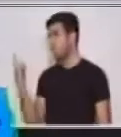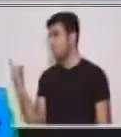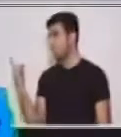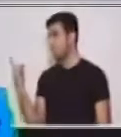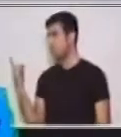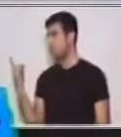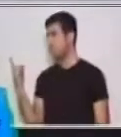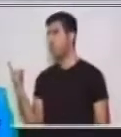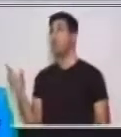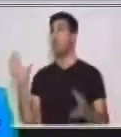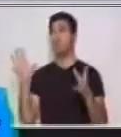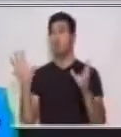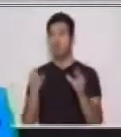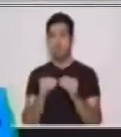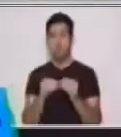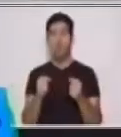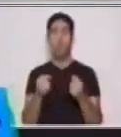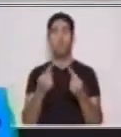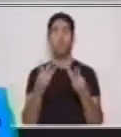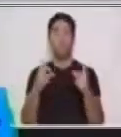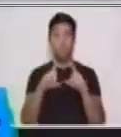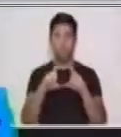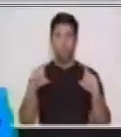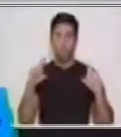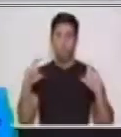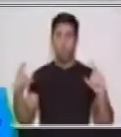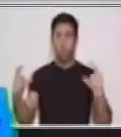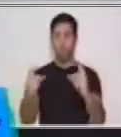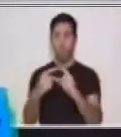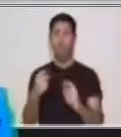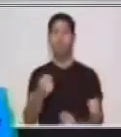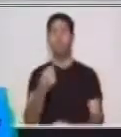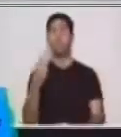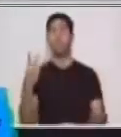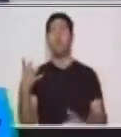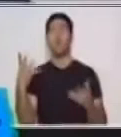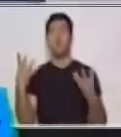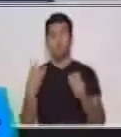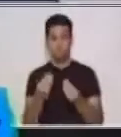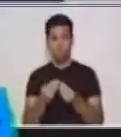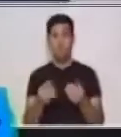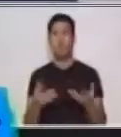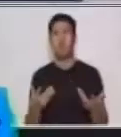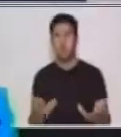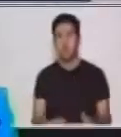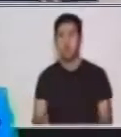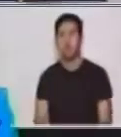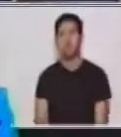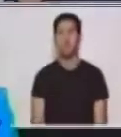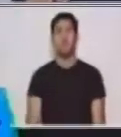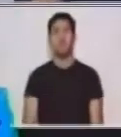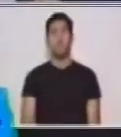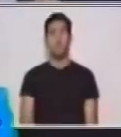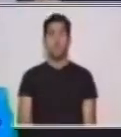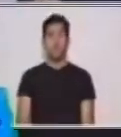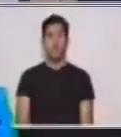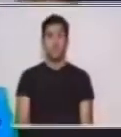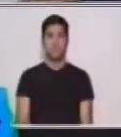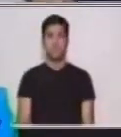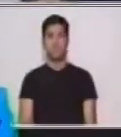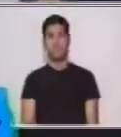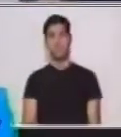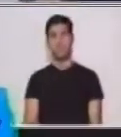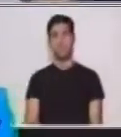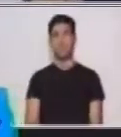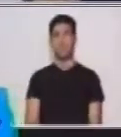construcción? A ver, quiero que pienses. Ya analizamos una figura, que es esta caja, que es